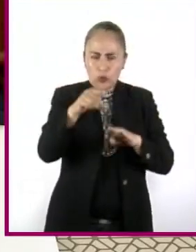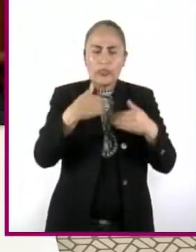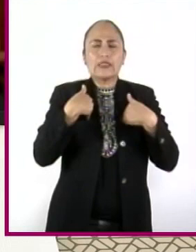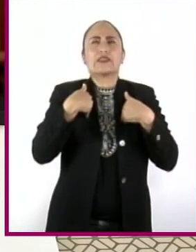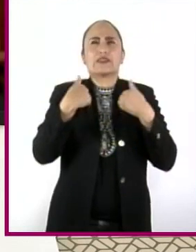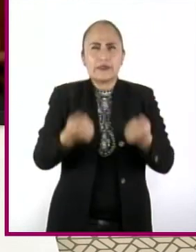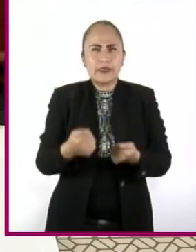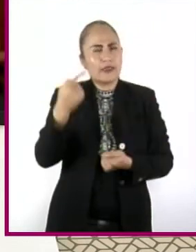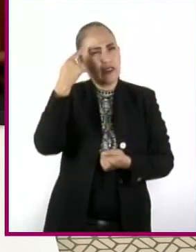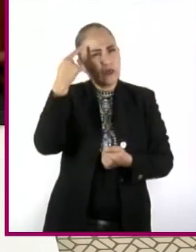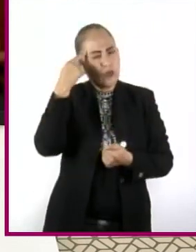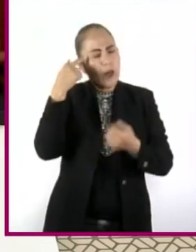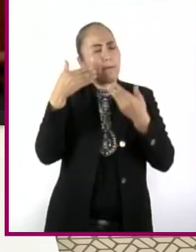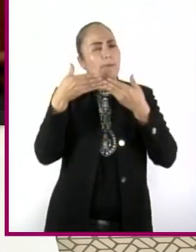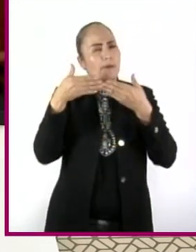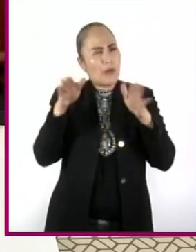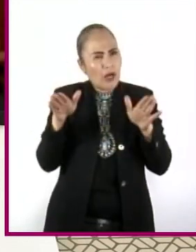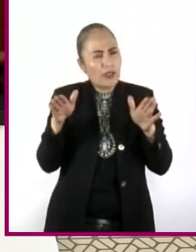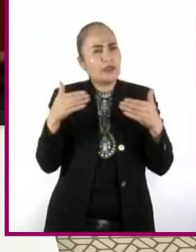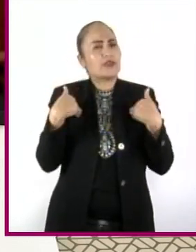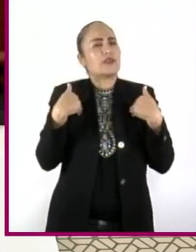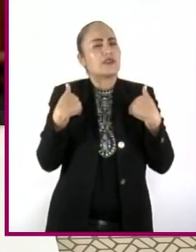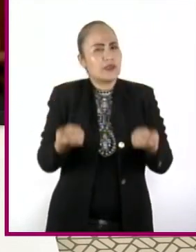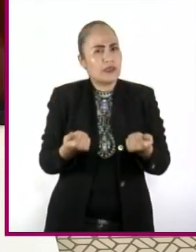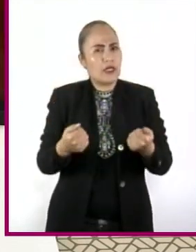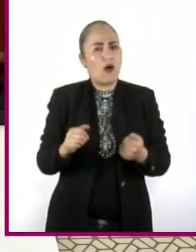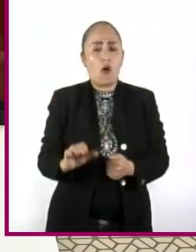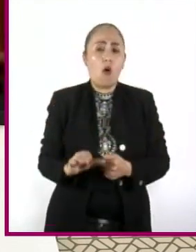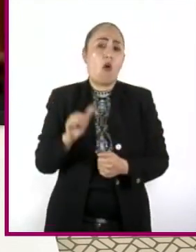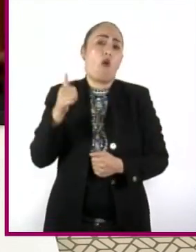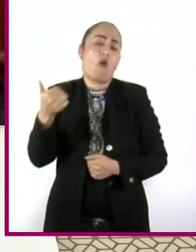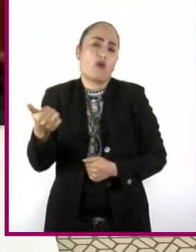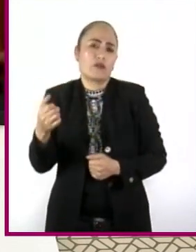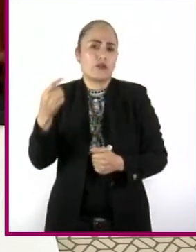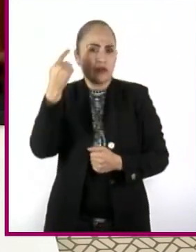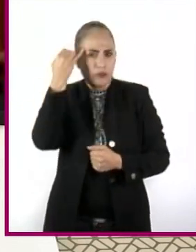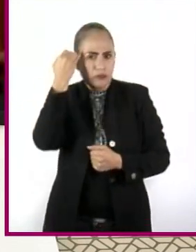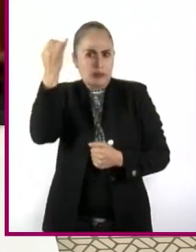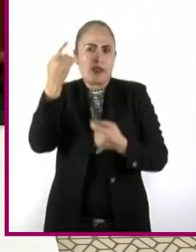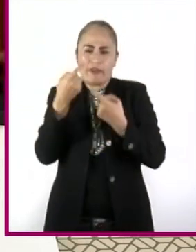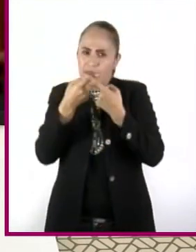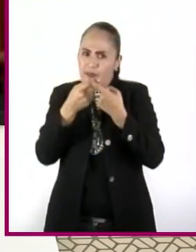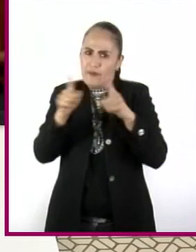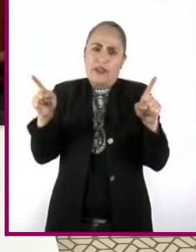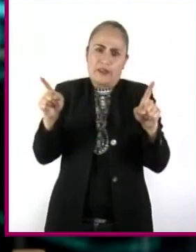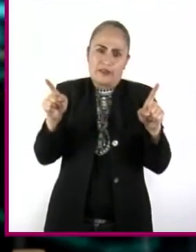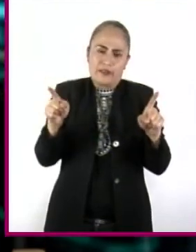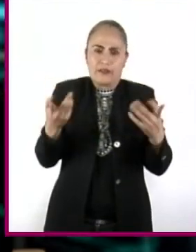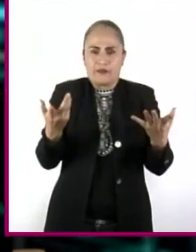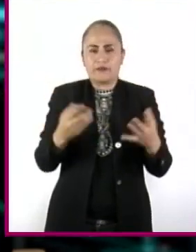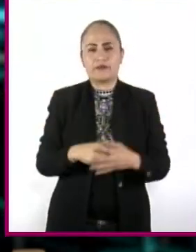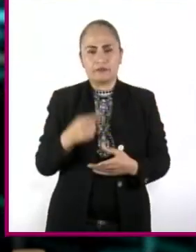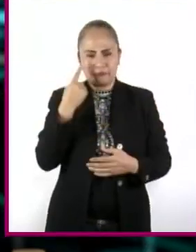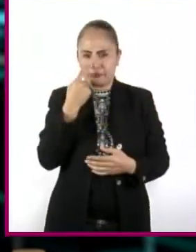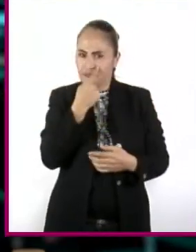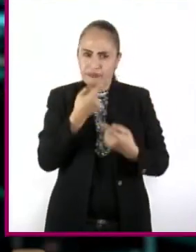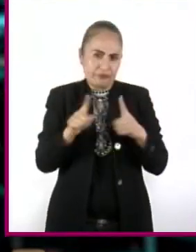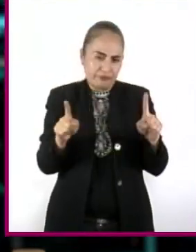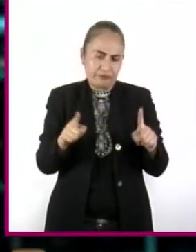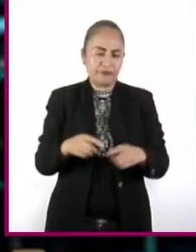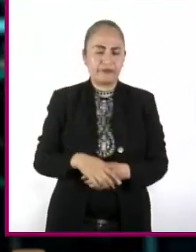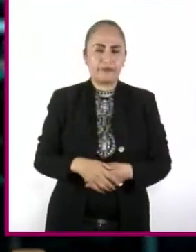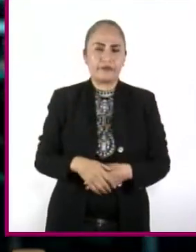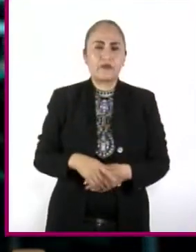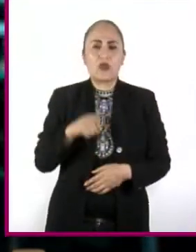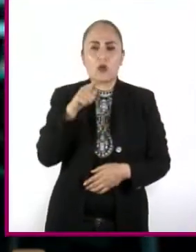abre tu mente para poder hablar con otras maneras de analizar el mismo fenómeno. ¿Piensa que en el